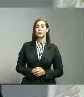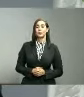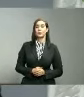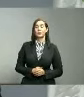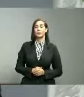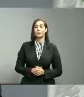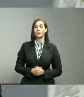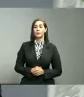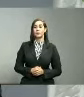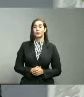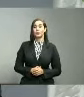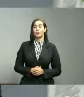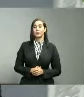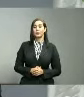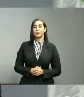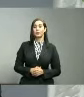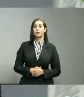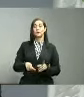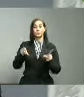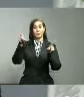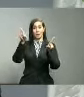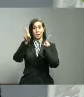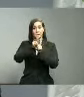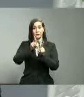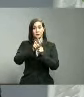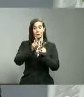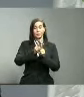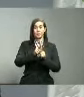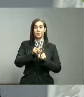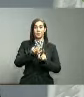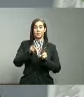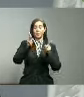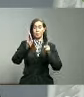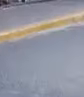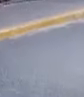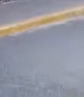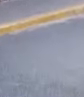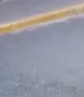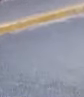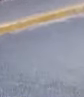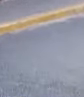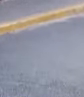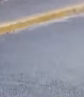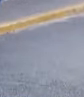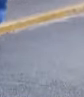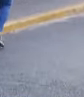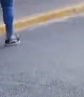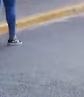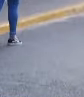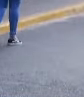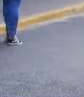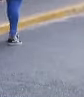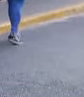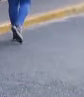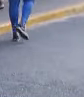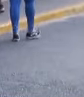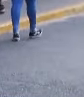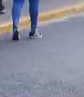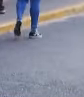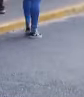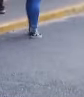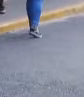del número de pacientes en unidades de cuidados intensivos. De su lado, el presidente del Colegio Médico llama